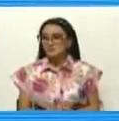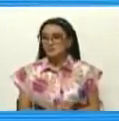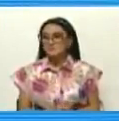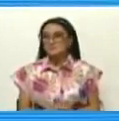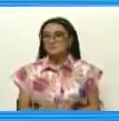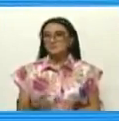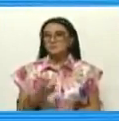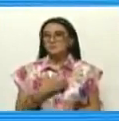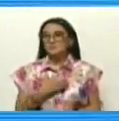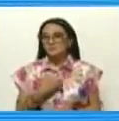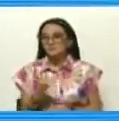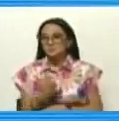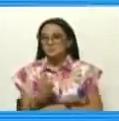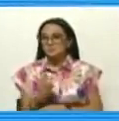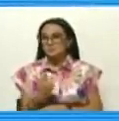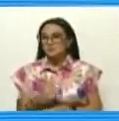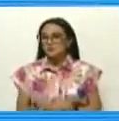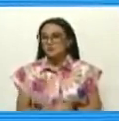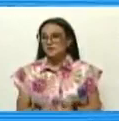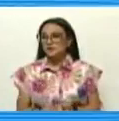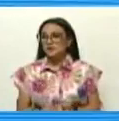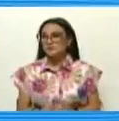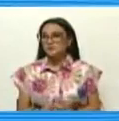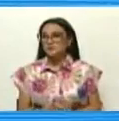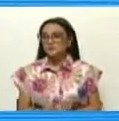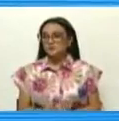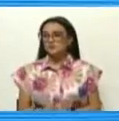emergieron. Pero solo tuvieron que enfrentarlo.